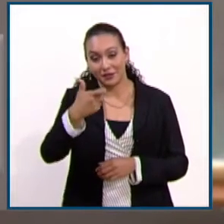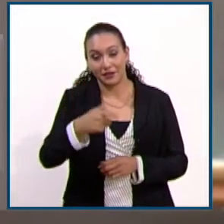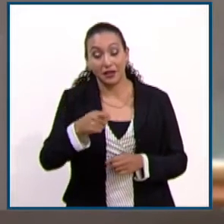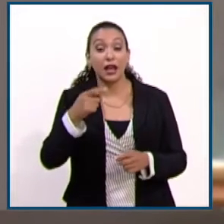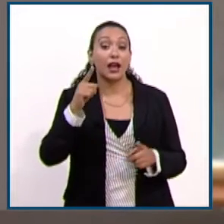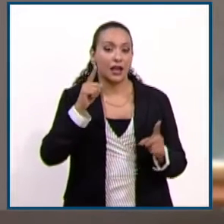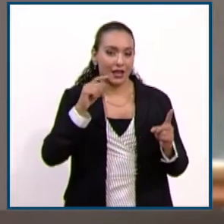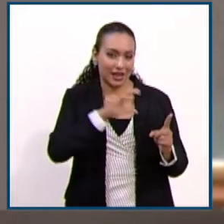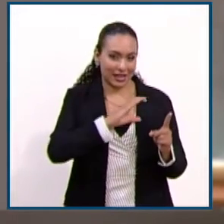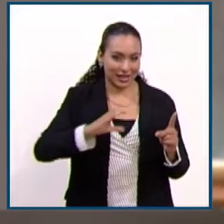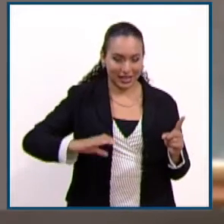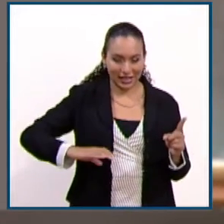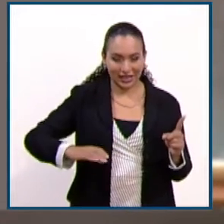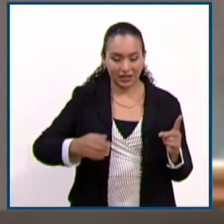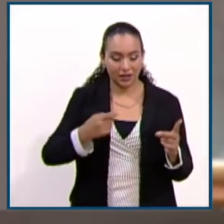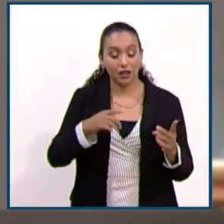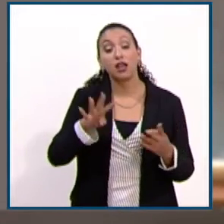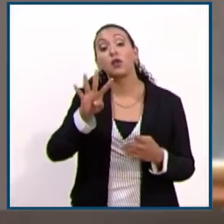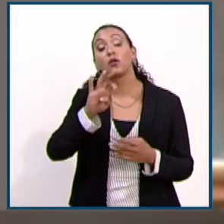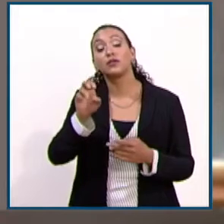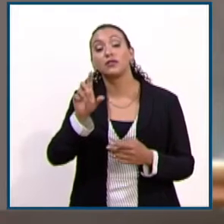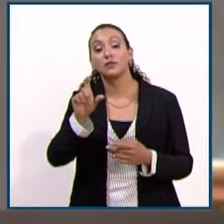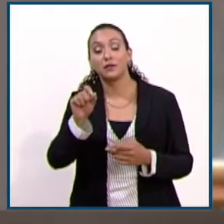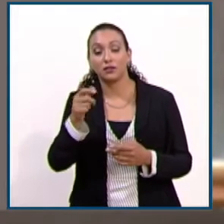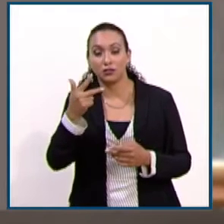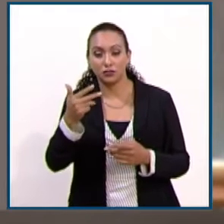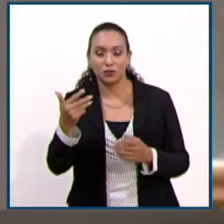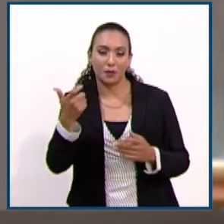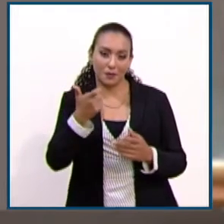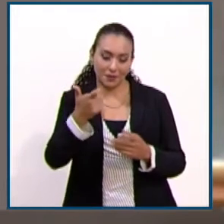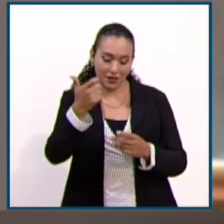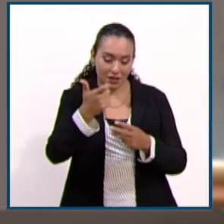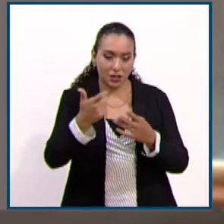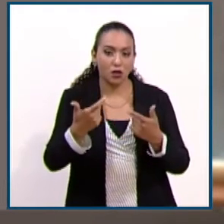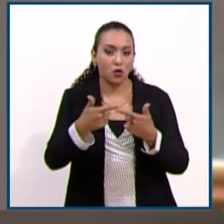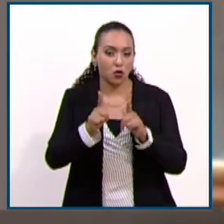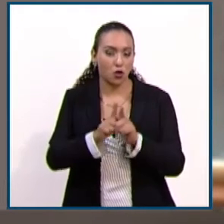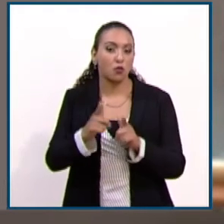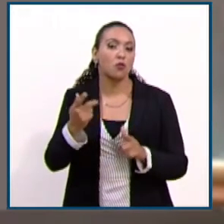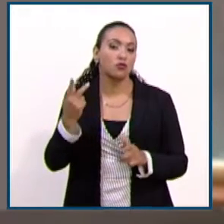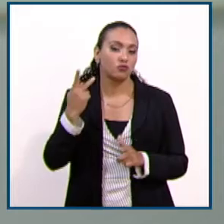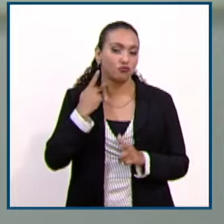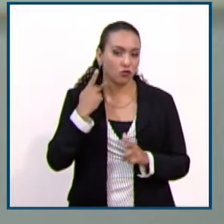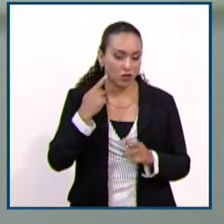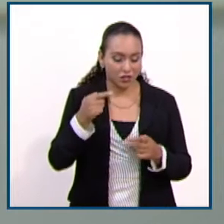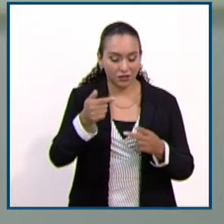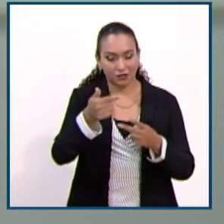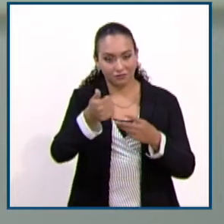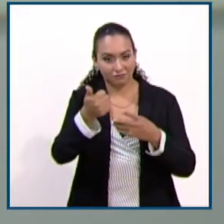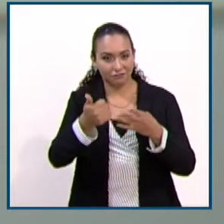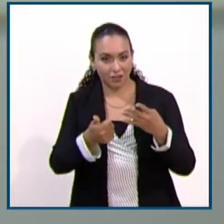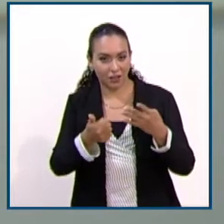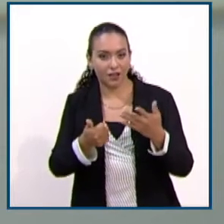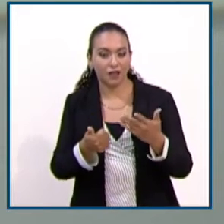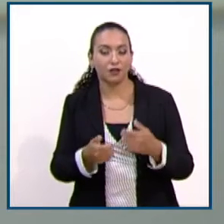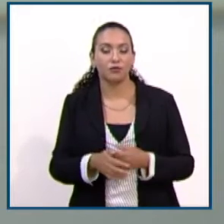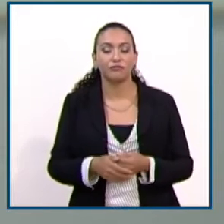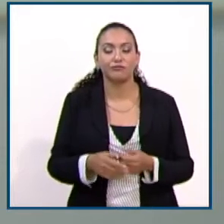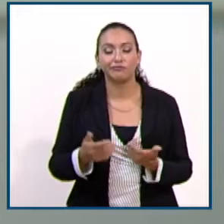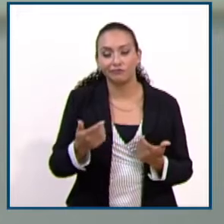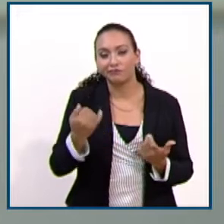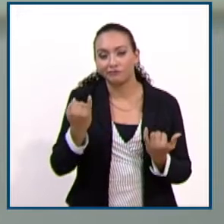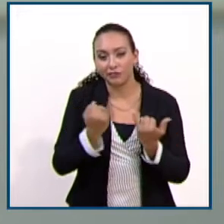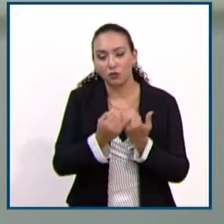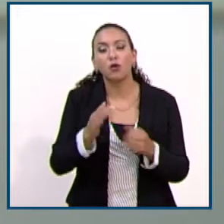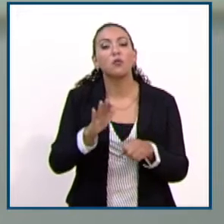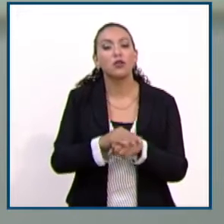por 43,428 pesos a cada uno de los 3 partidos que integran la coalición Sigamos Haciendo Historia fue por